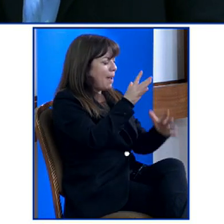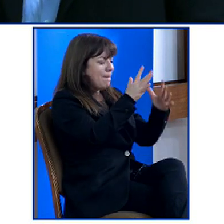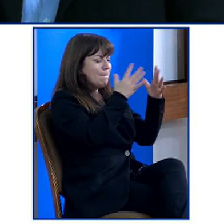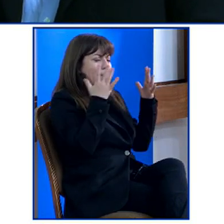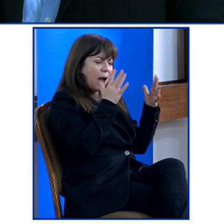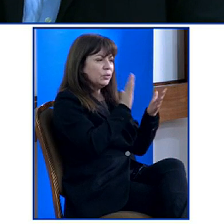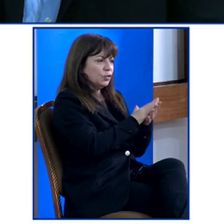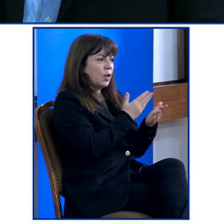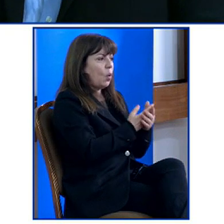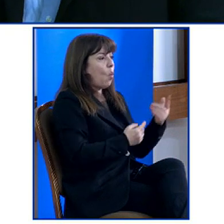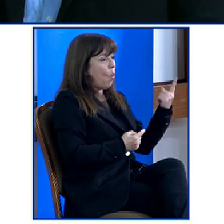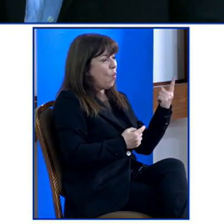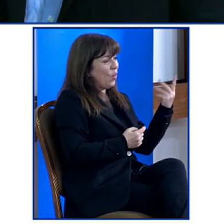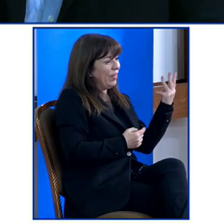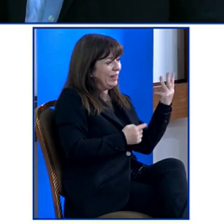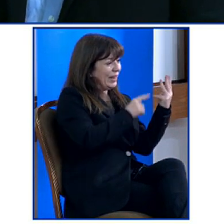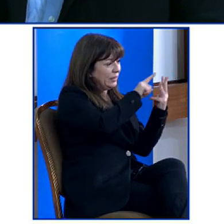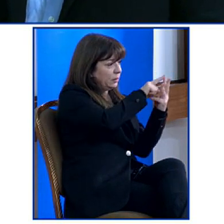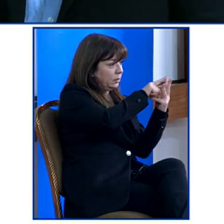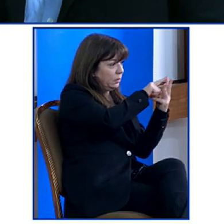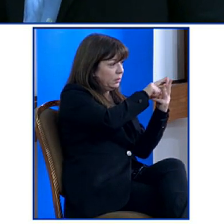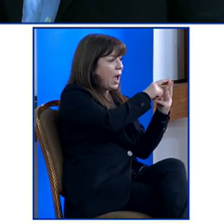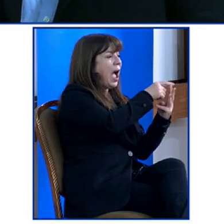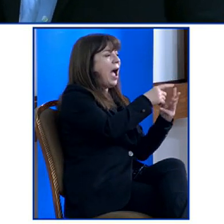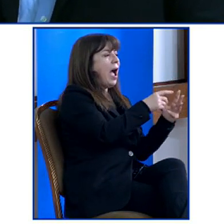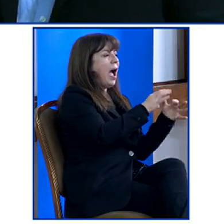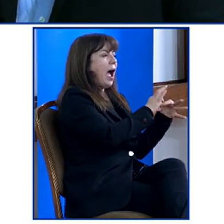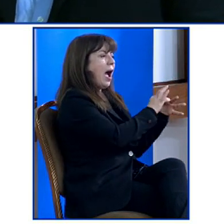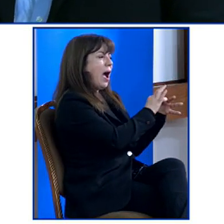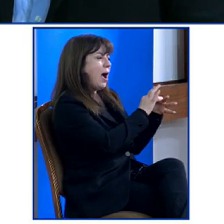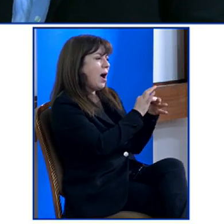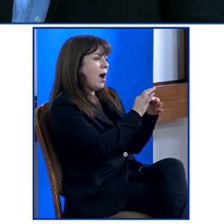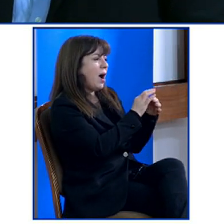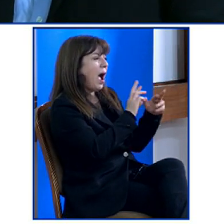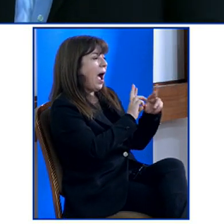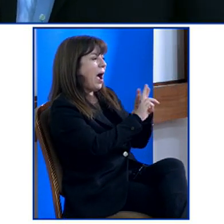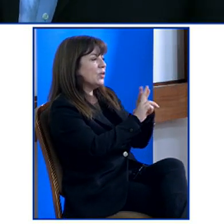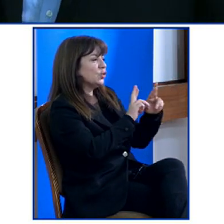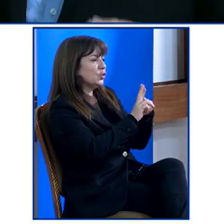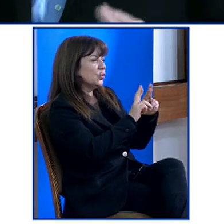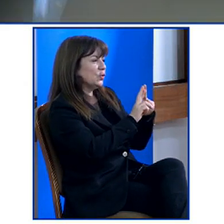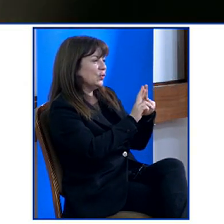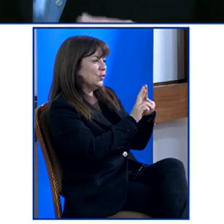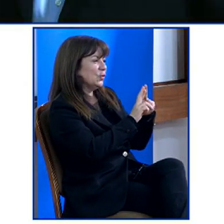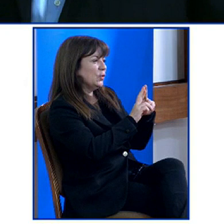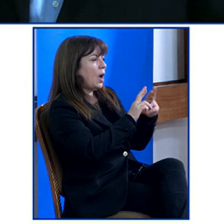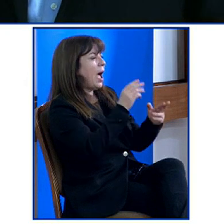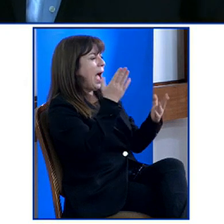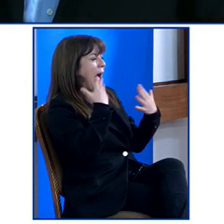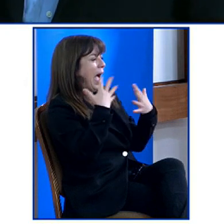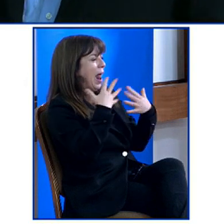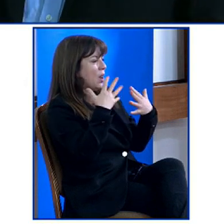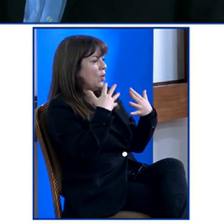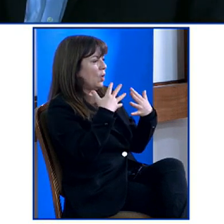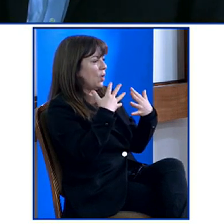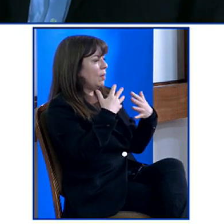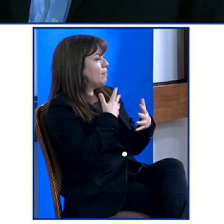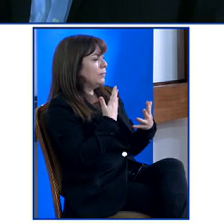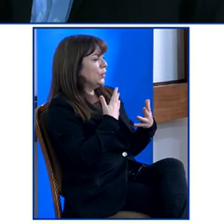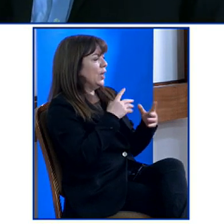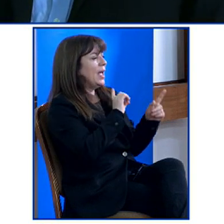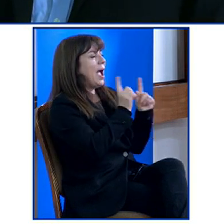3 fallecimientos asociados con calor es directamente atribuible al cambio climático que ha